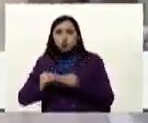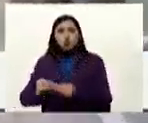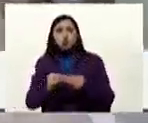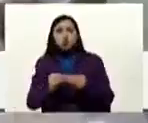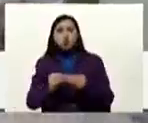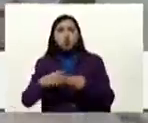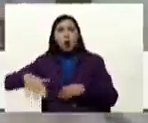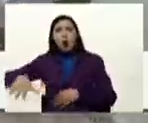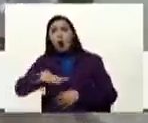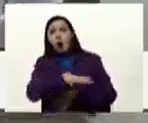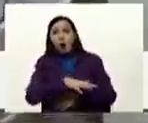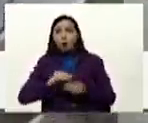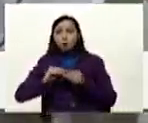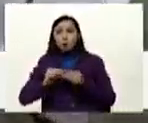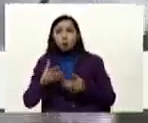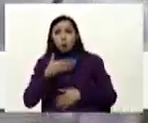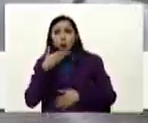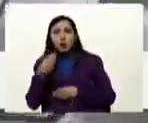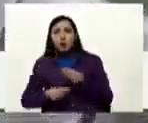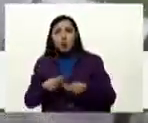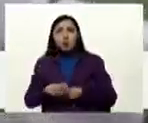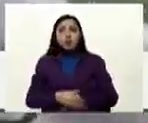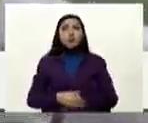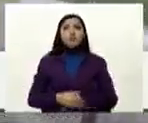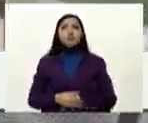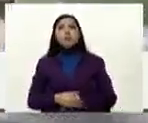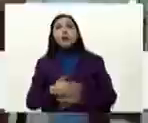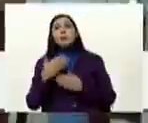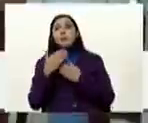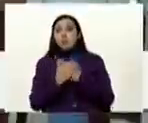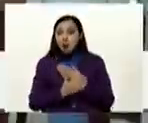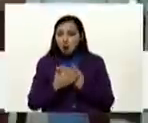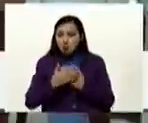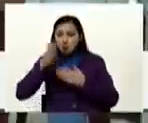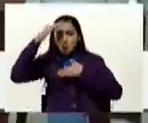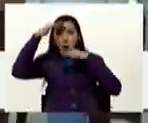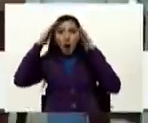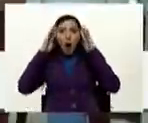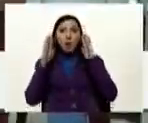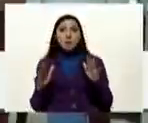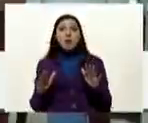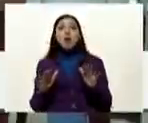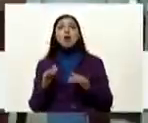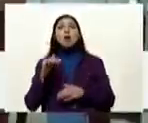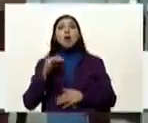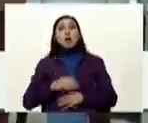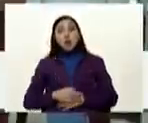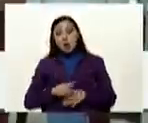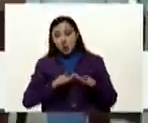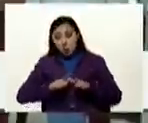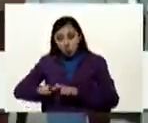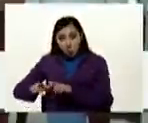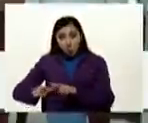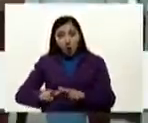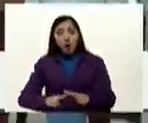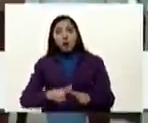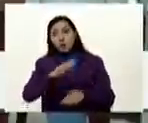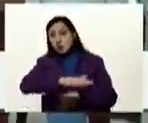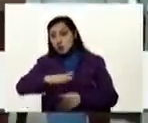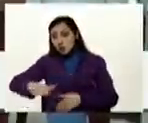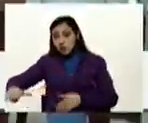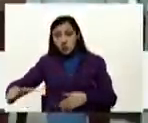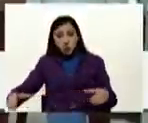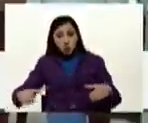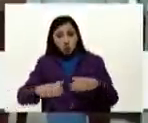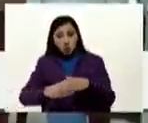que hemos logrado hacer para humanizar, sobre todo en un sector tan importante como es la atención a nuestros niños. Voy